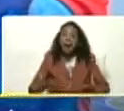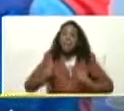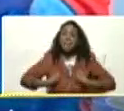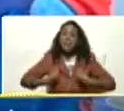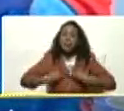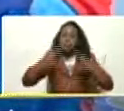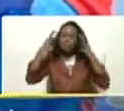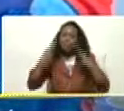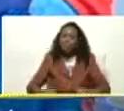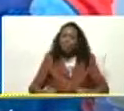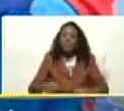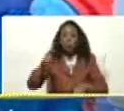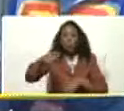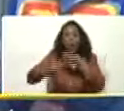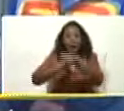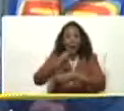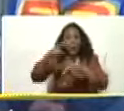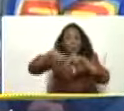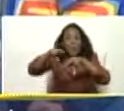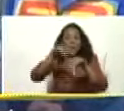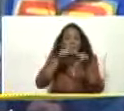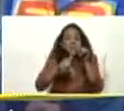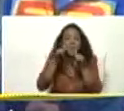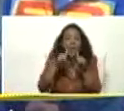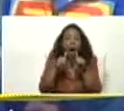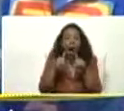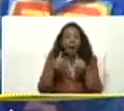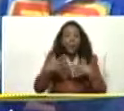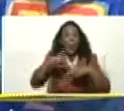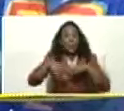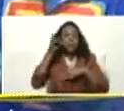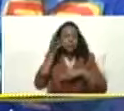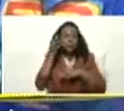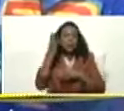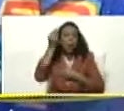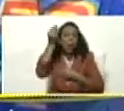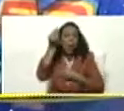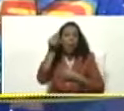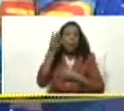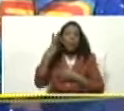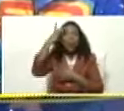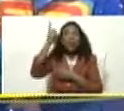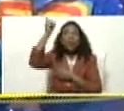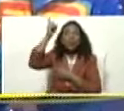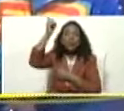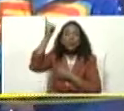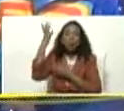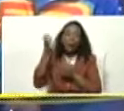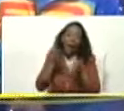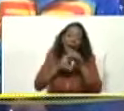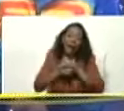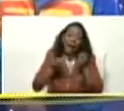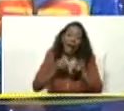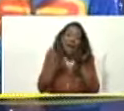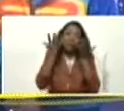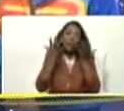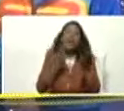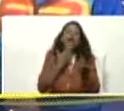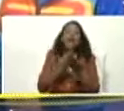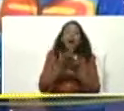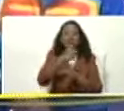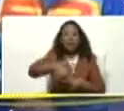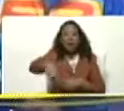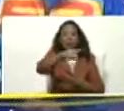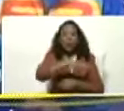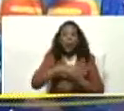apoyo Así que lo que hagamos por los niños y por las niñas lo hacemos por nuestro señor el creador Así que les doy las gracias